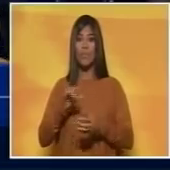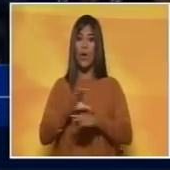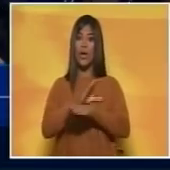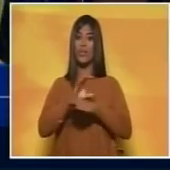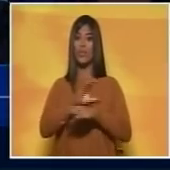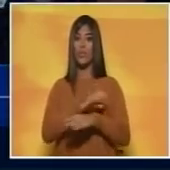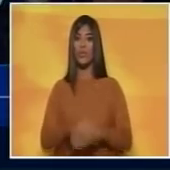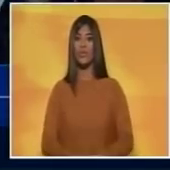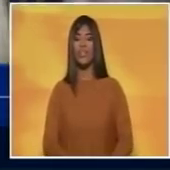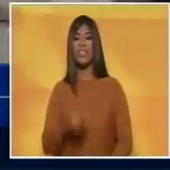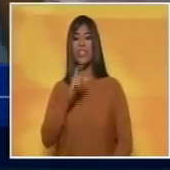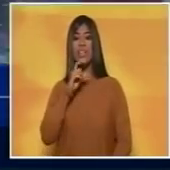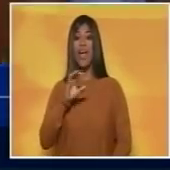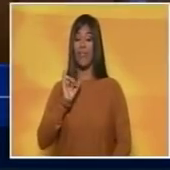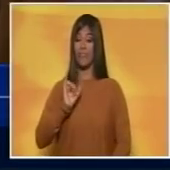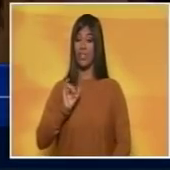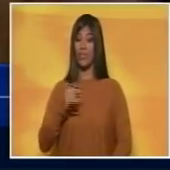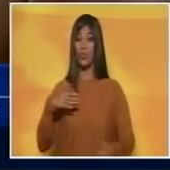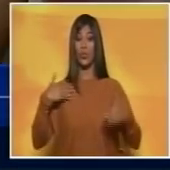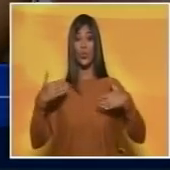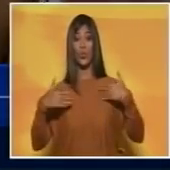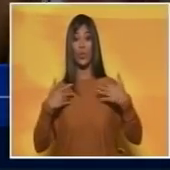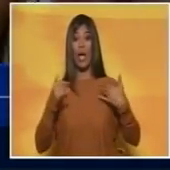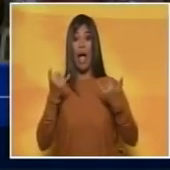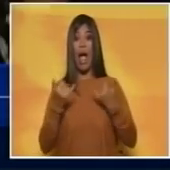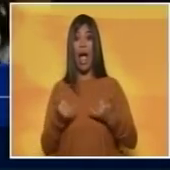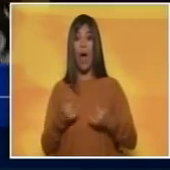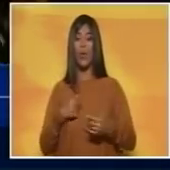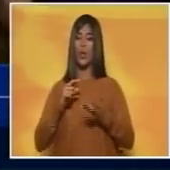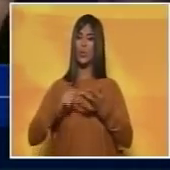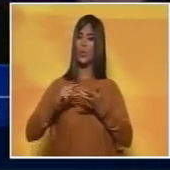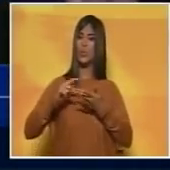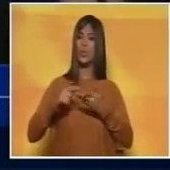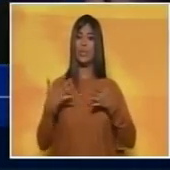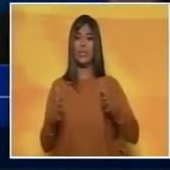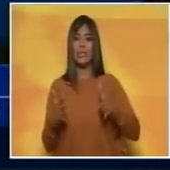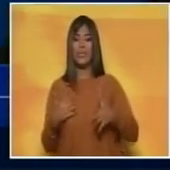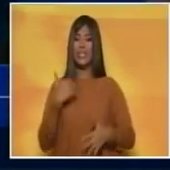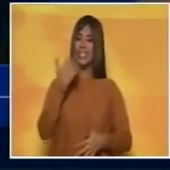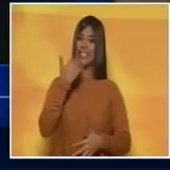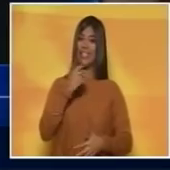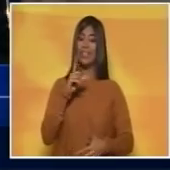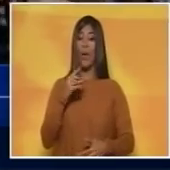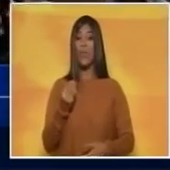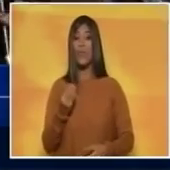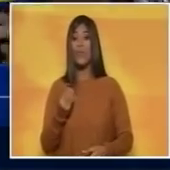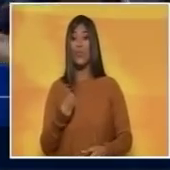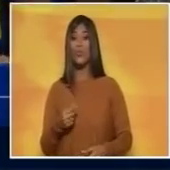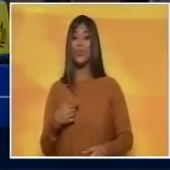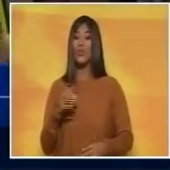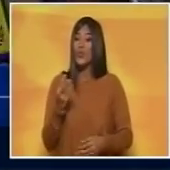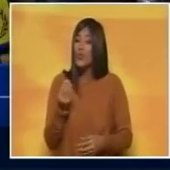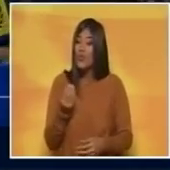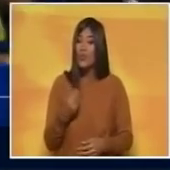historia, quienes se disfrutaban el momento entre cuentos, nervios, risas y mucho,